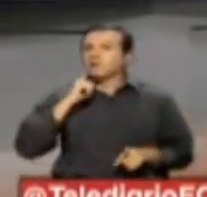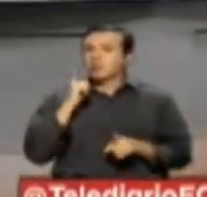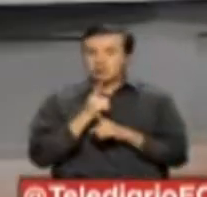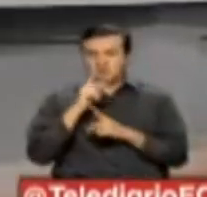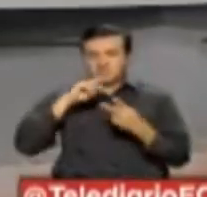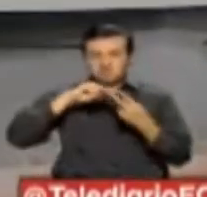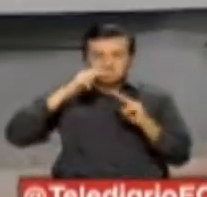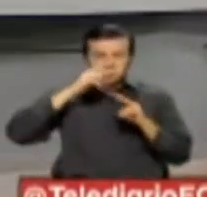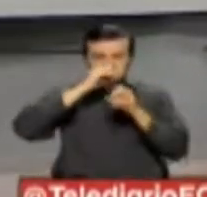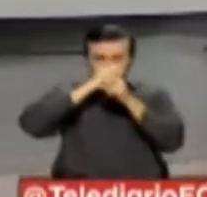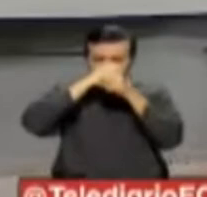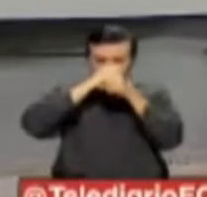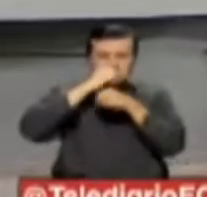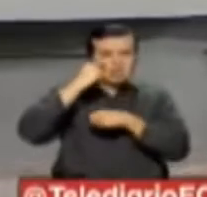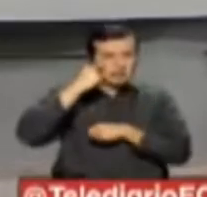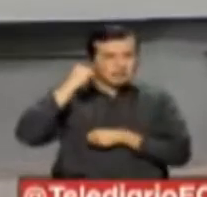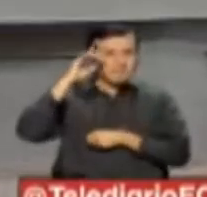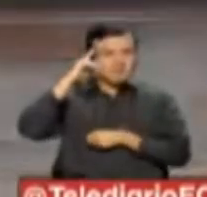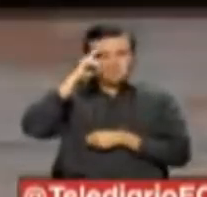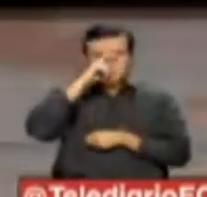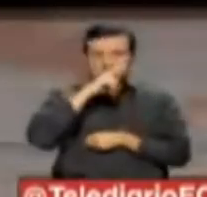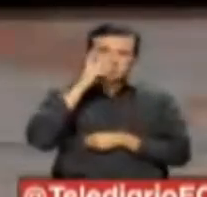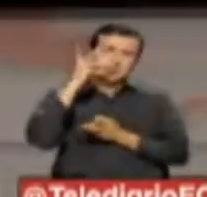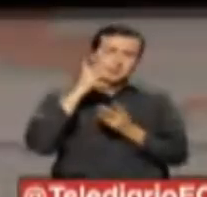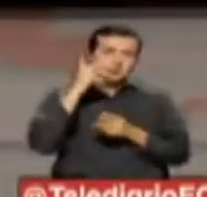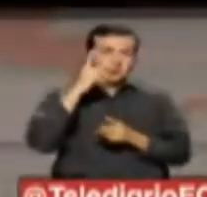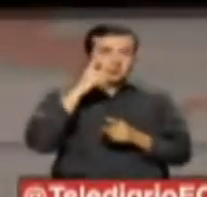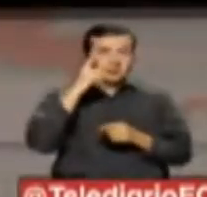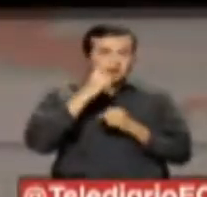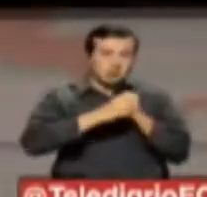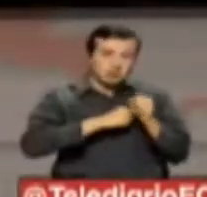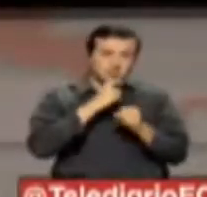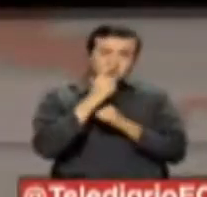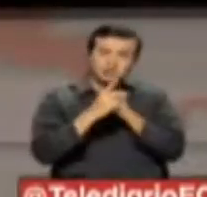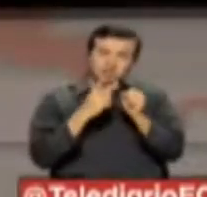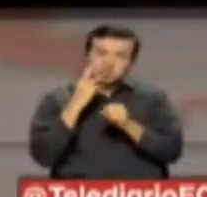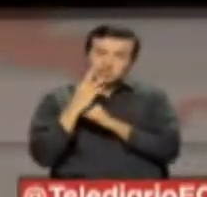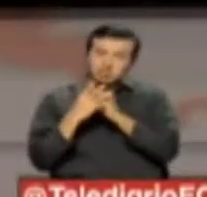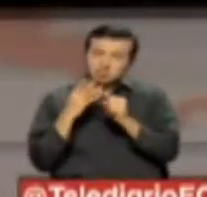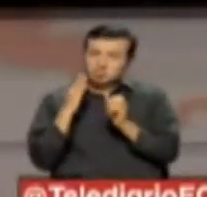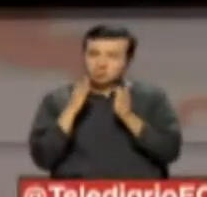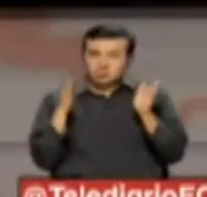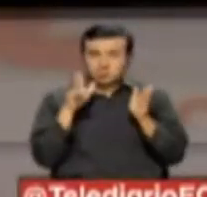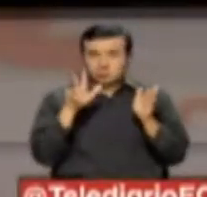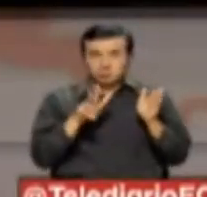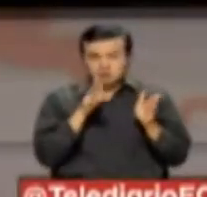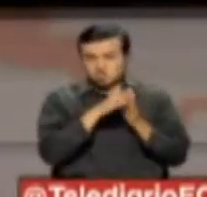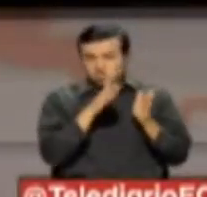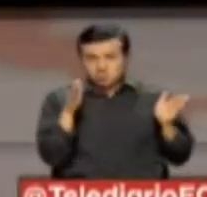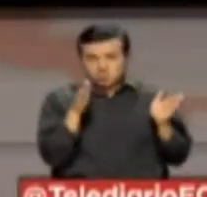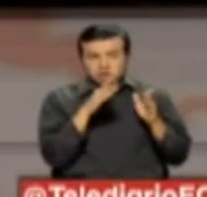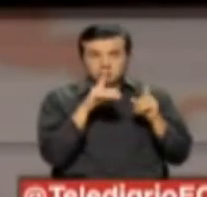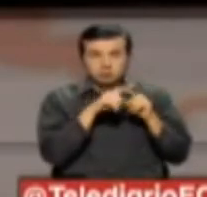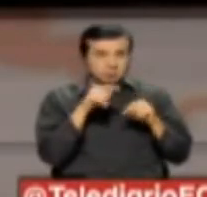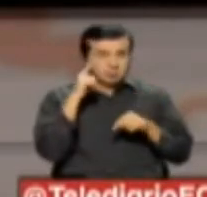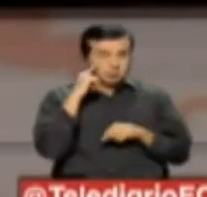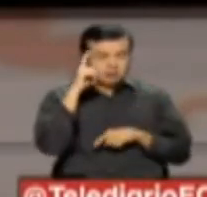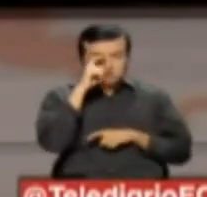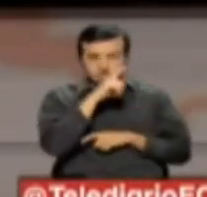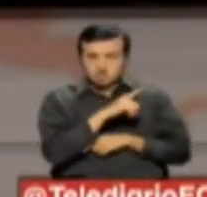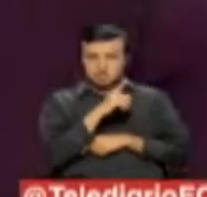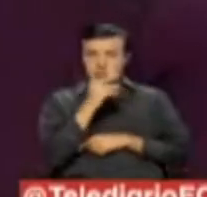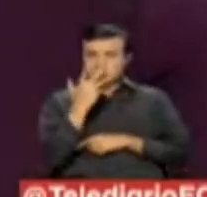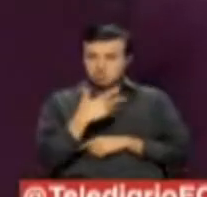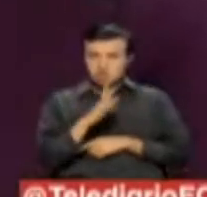análisis más profundo que tomara quizá un par de años un poco más de tres años quizás dependiendo de la complejidad pero ya al